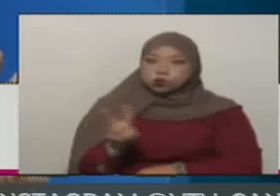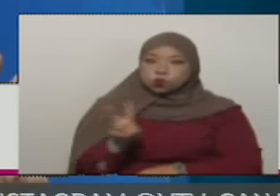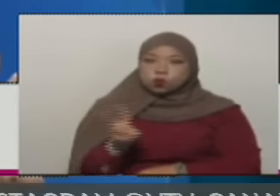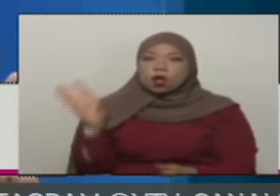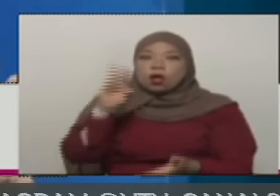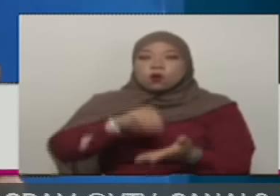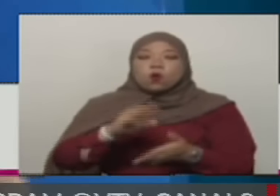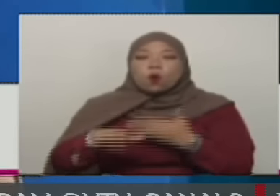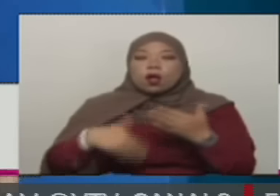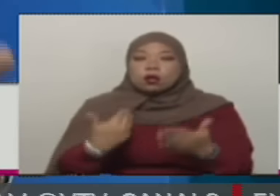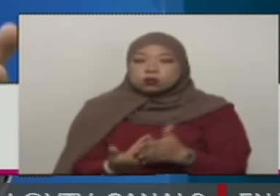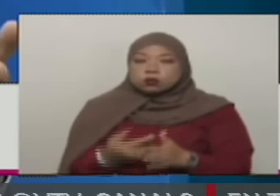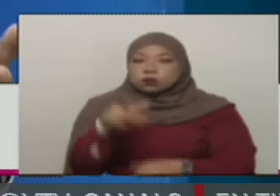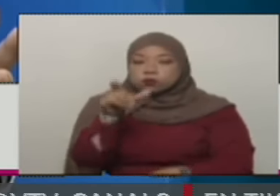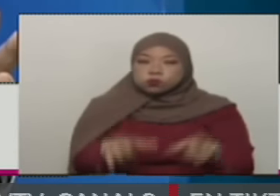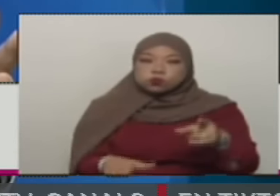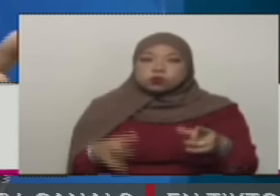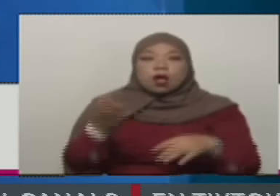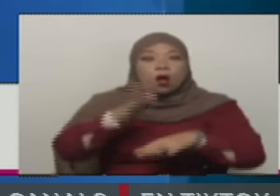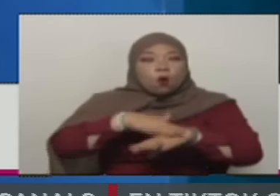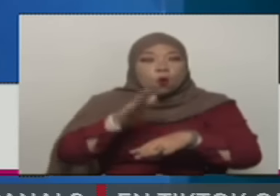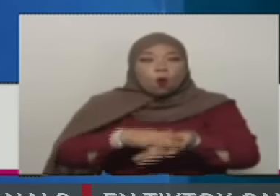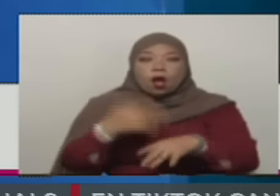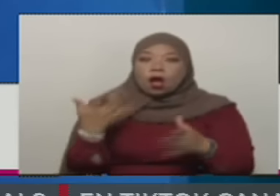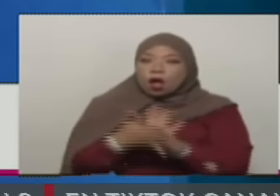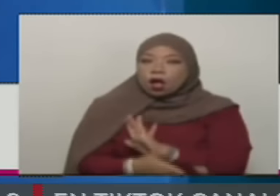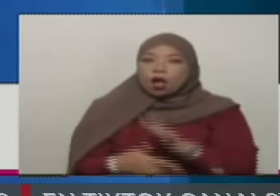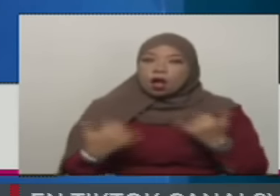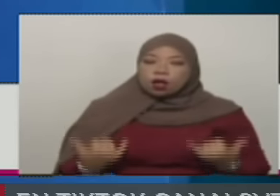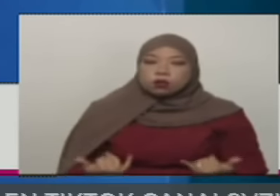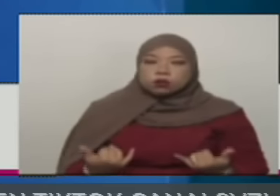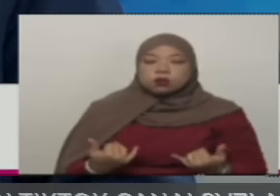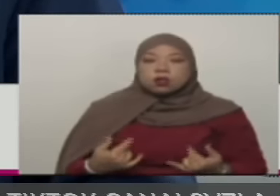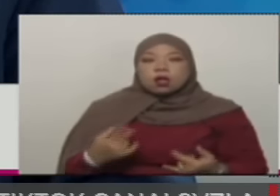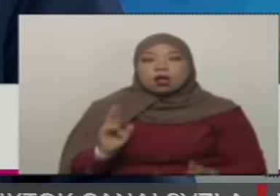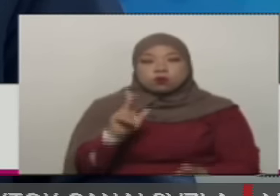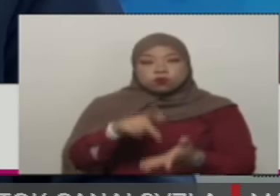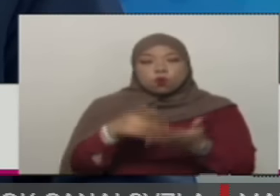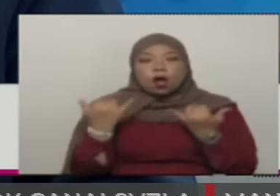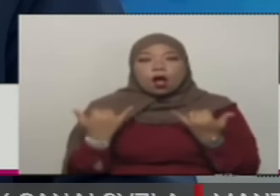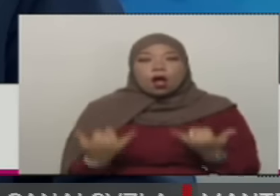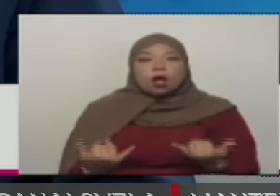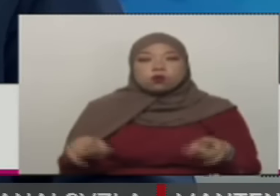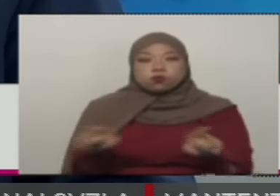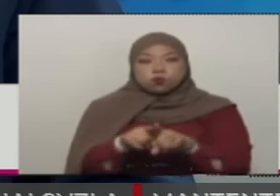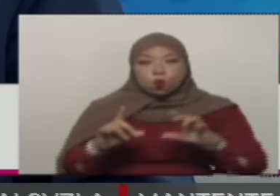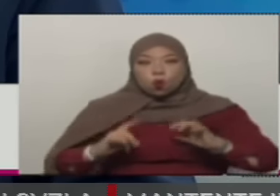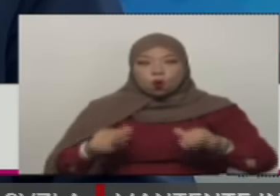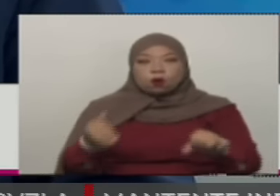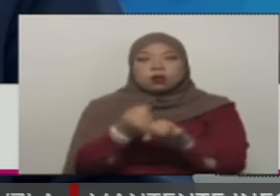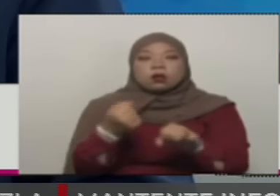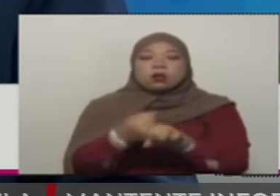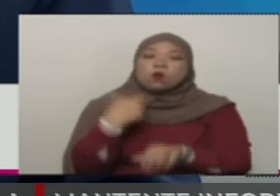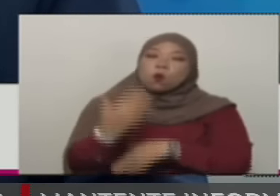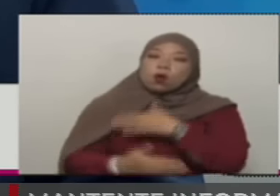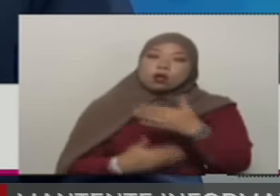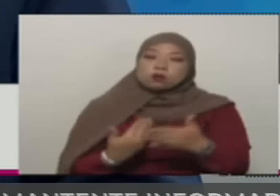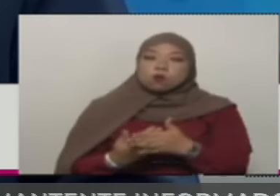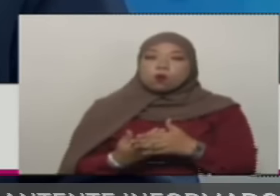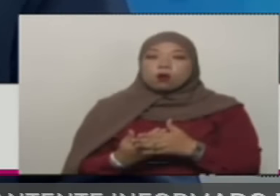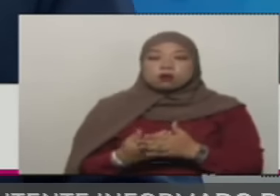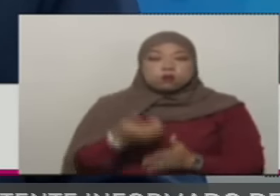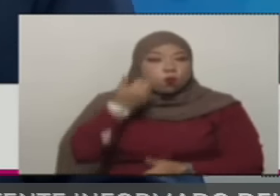salir de ahí? ¿A ninguna de las convocatorias de marchas ni nada? No, a partir de ese momento comienza el distanciamiento también con María Corina Machado.